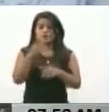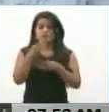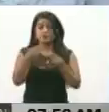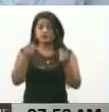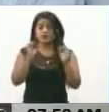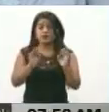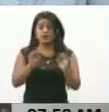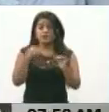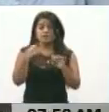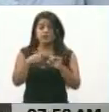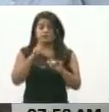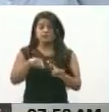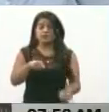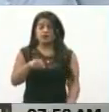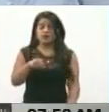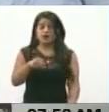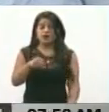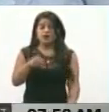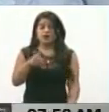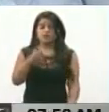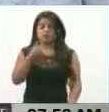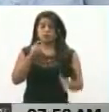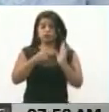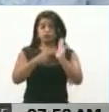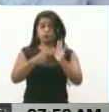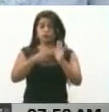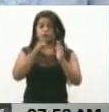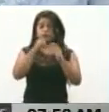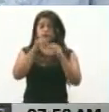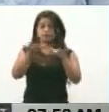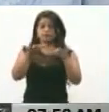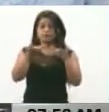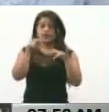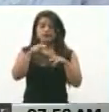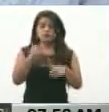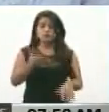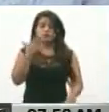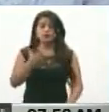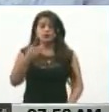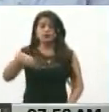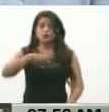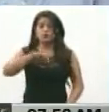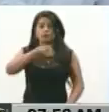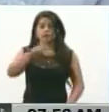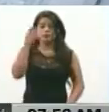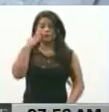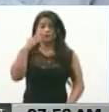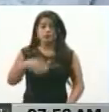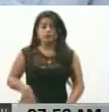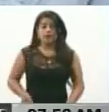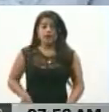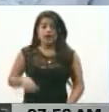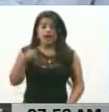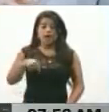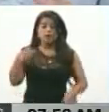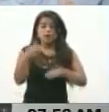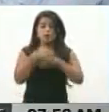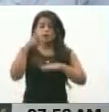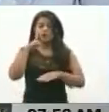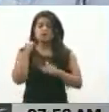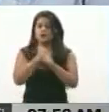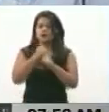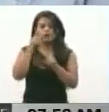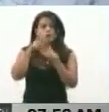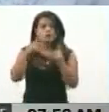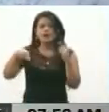también apuntando a señales en alta definición. Eso es importante que lo sepa la población. Aquí, gobierno bolivariano trabaja para